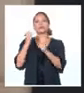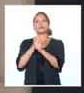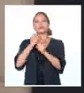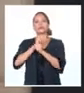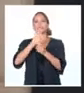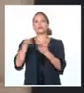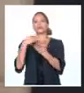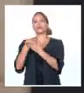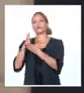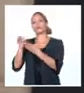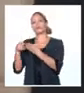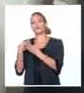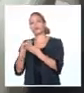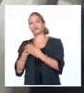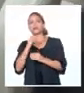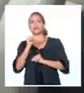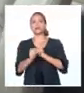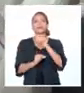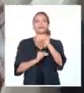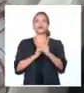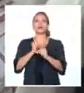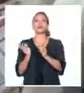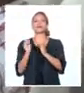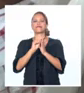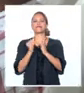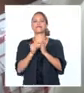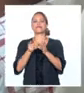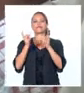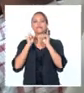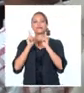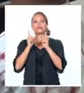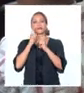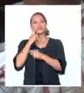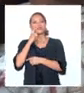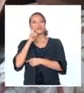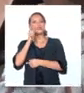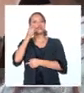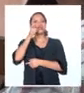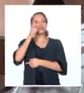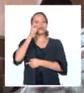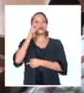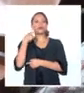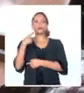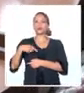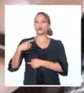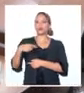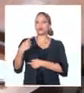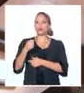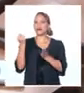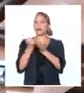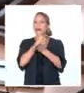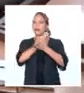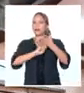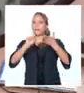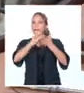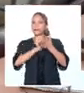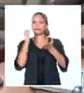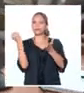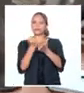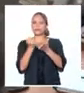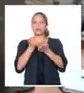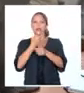para avanzar en la implementación de la política y que contempla el chequeo sistemático del plan de acción aprobado. Por su parte, los